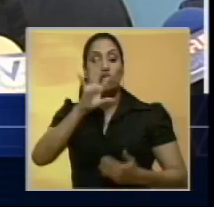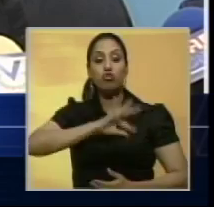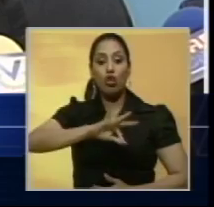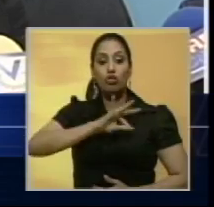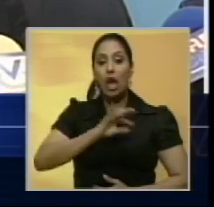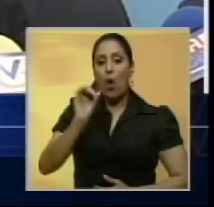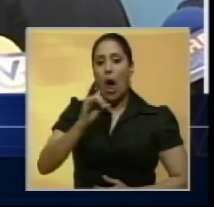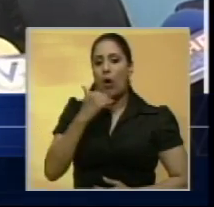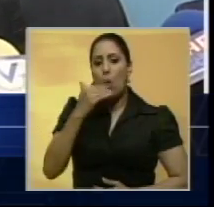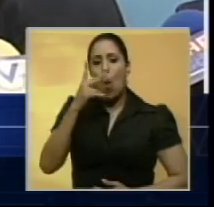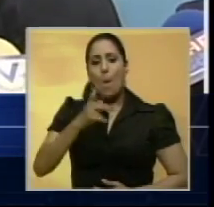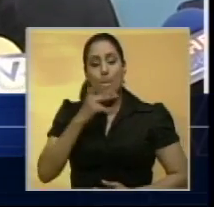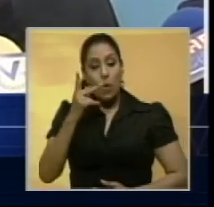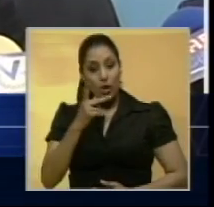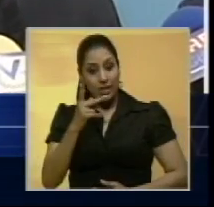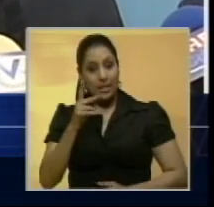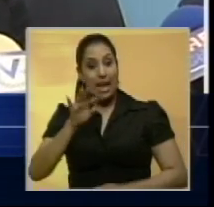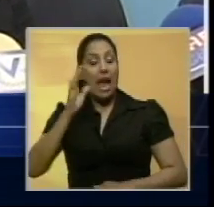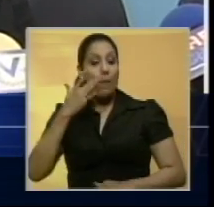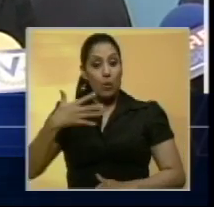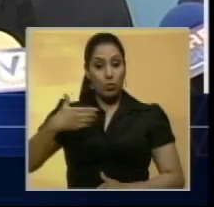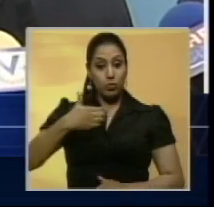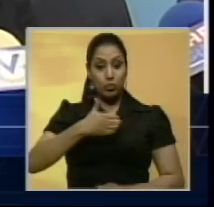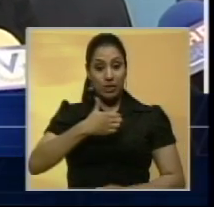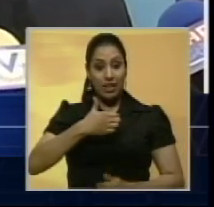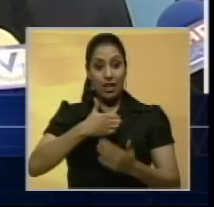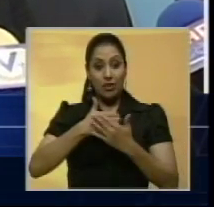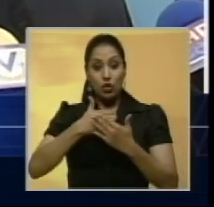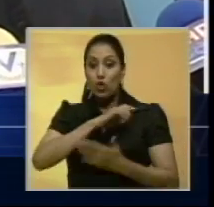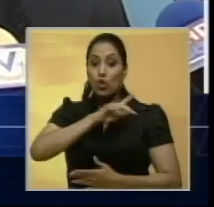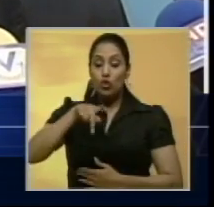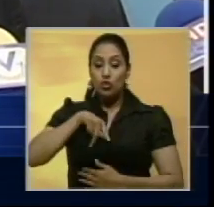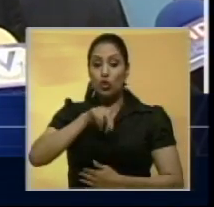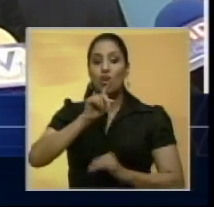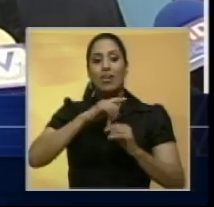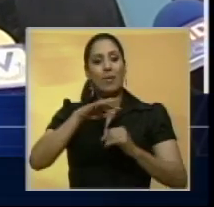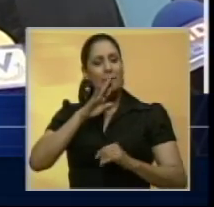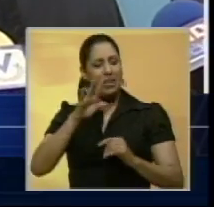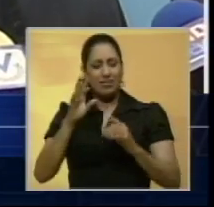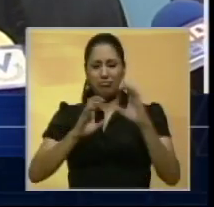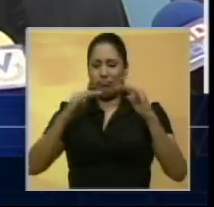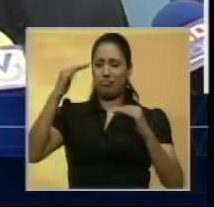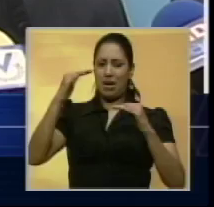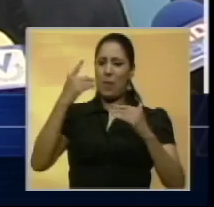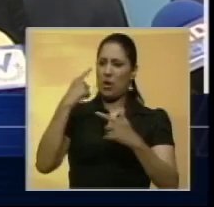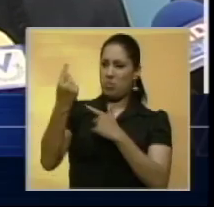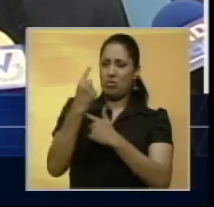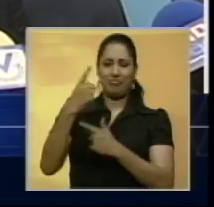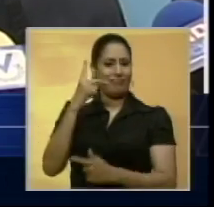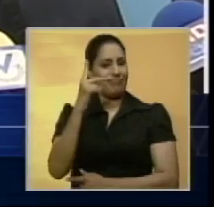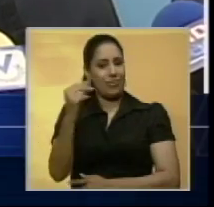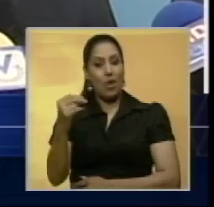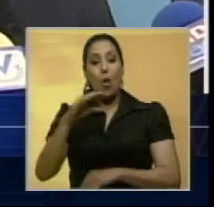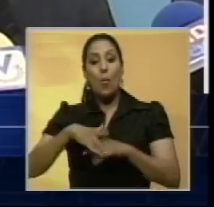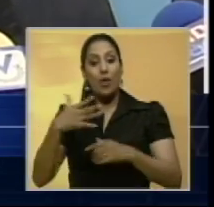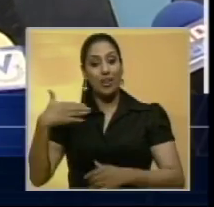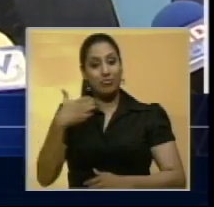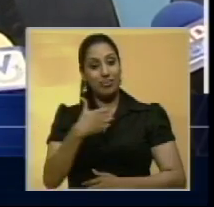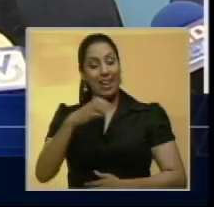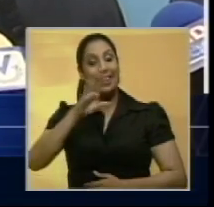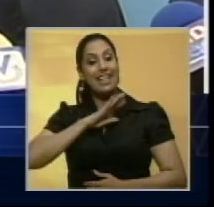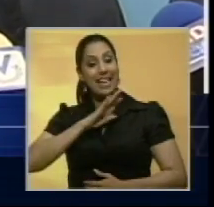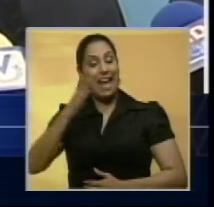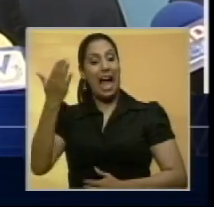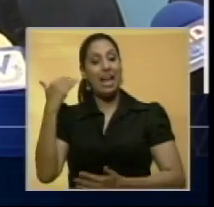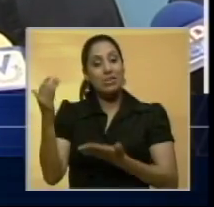social o política. En el caso de la Mesa de la Unidad Democrática, es un absoluto despropósito habérselo exigido, porque la MUD viene de